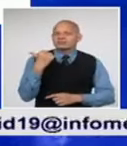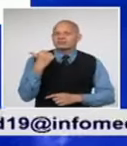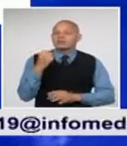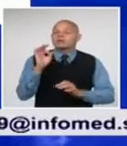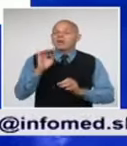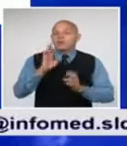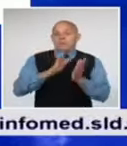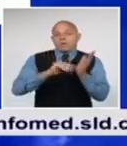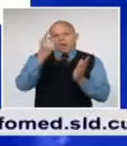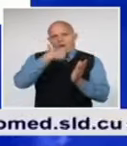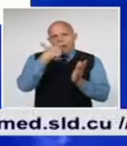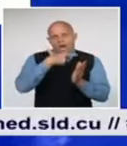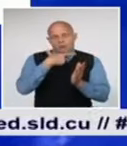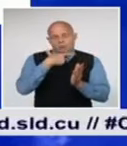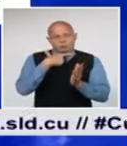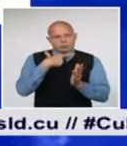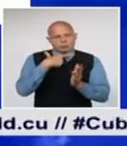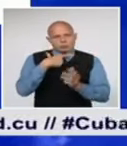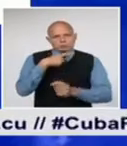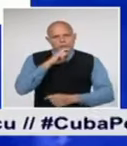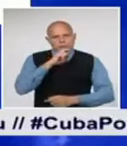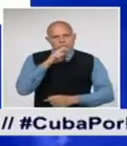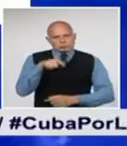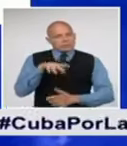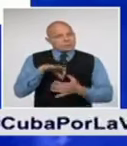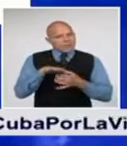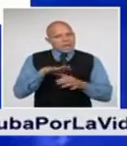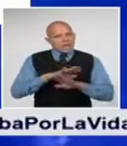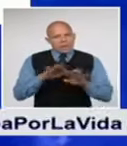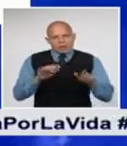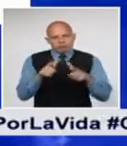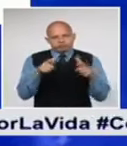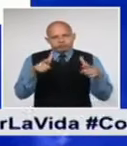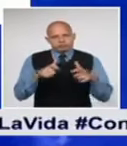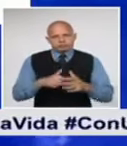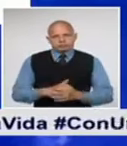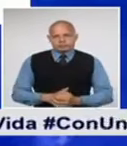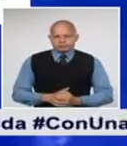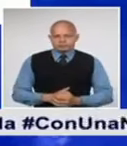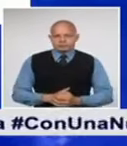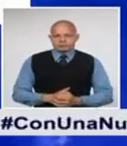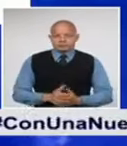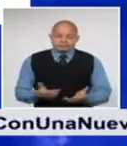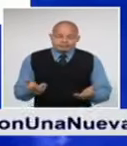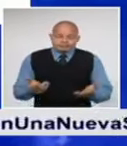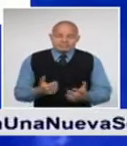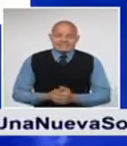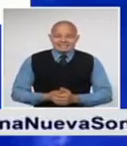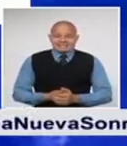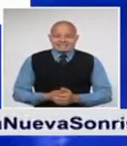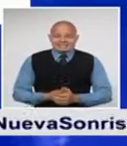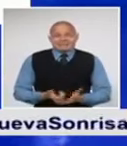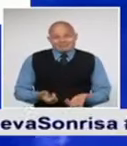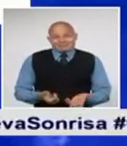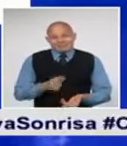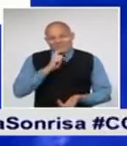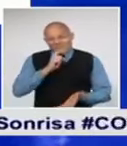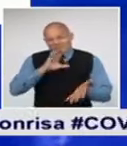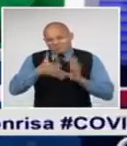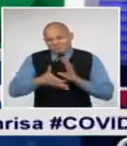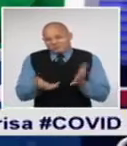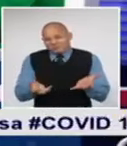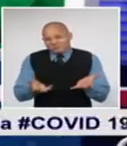abril tuvo el mayor incremento en el número de fallecidos. Nada, complejo, con un número elevado